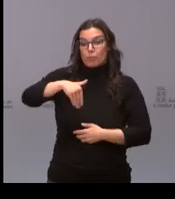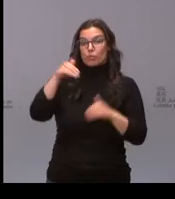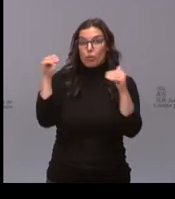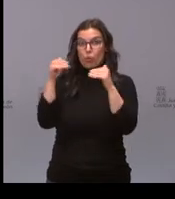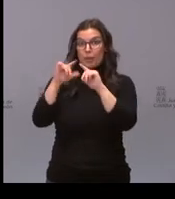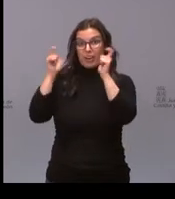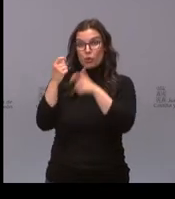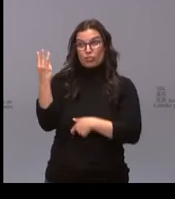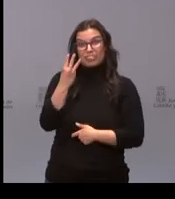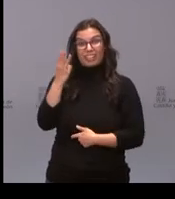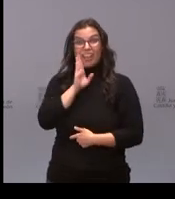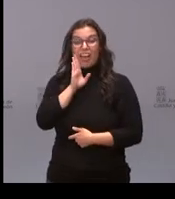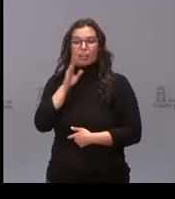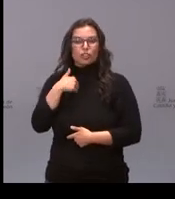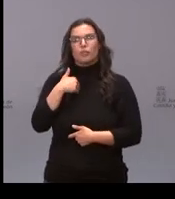Albarracín.